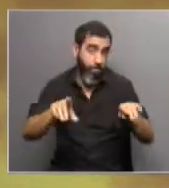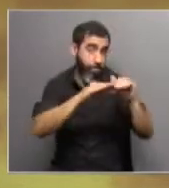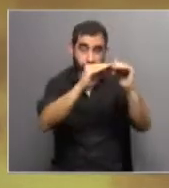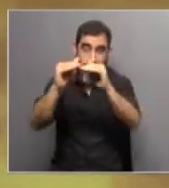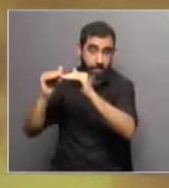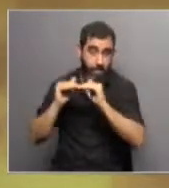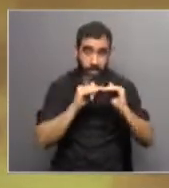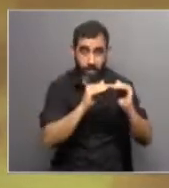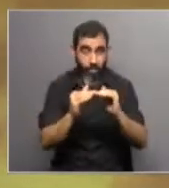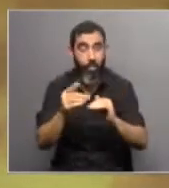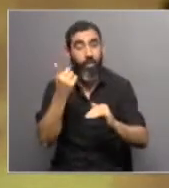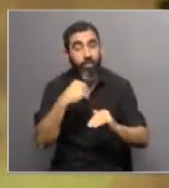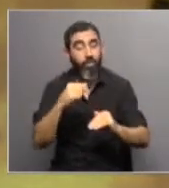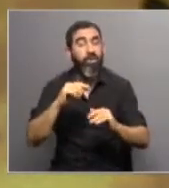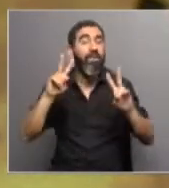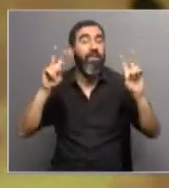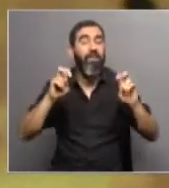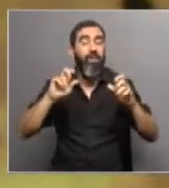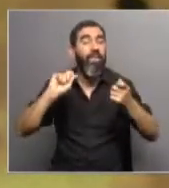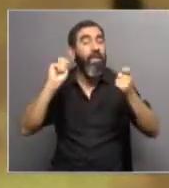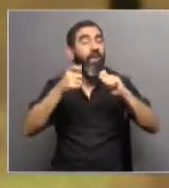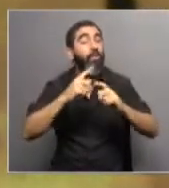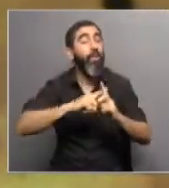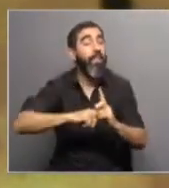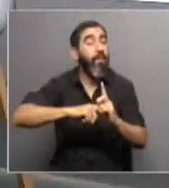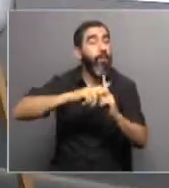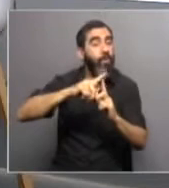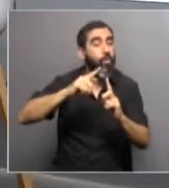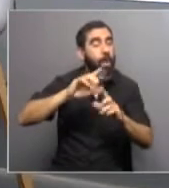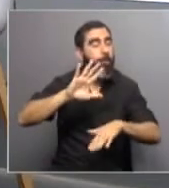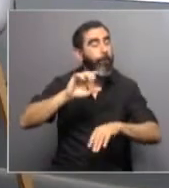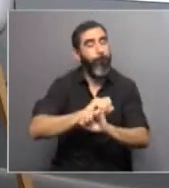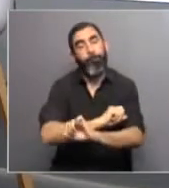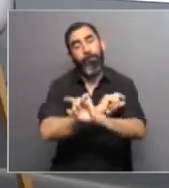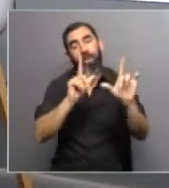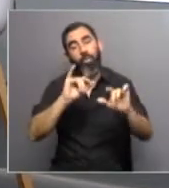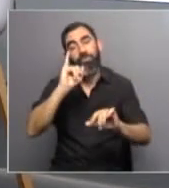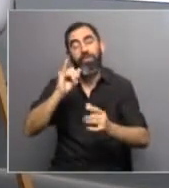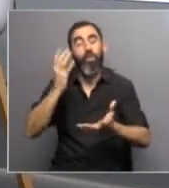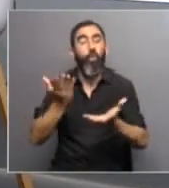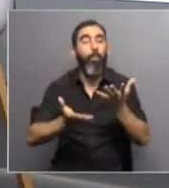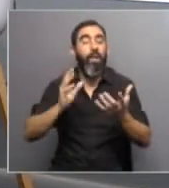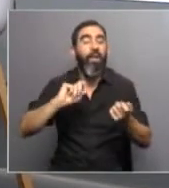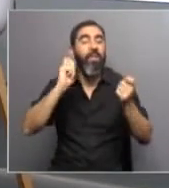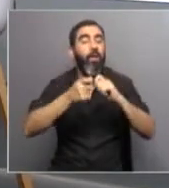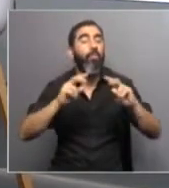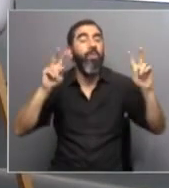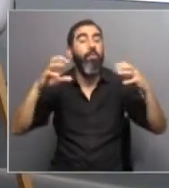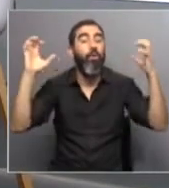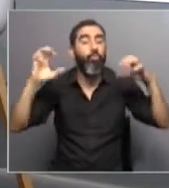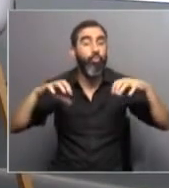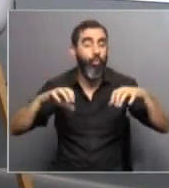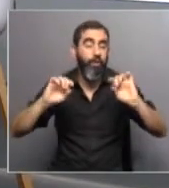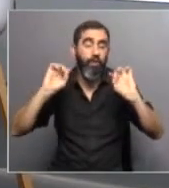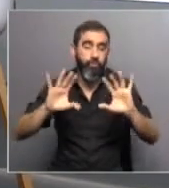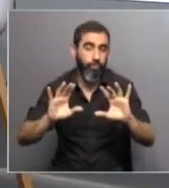probablemente. Entonces, las escalas espaciales de los cambios de temperatura son mucho más grandes que los cambios a nivel de precipitación. Y eso